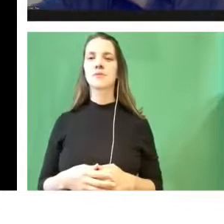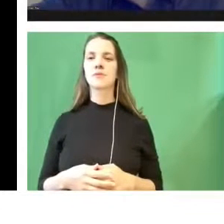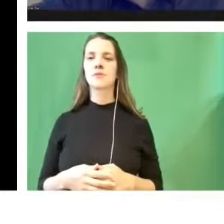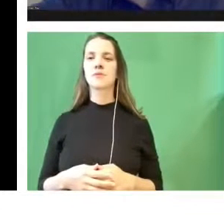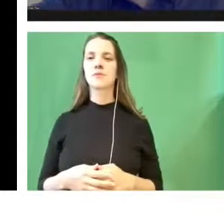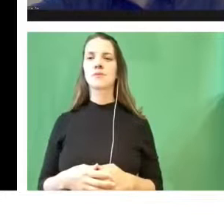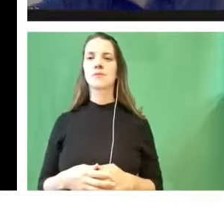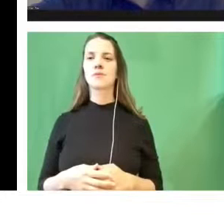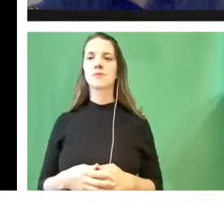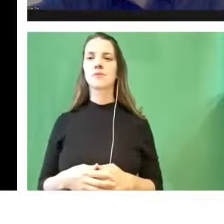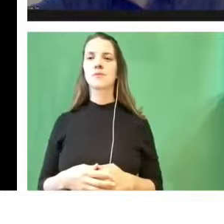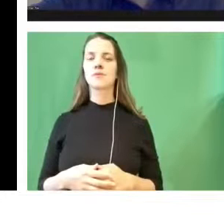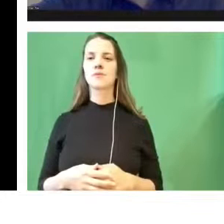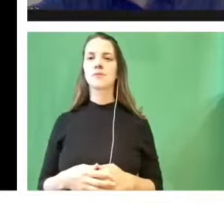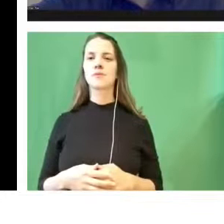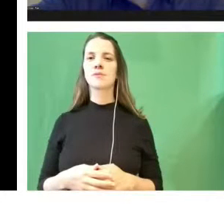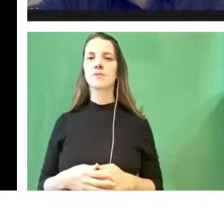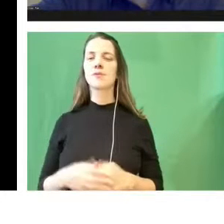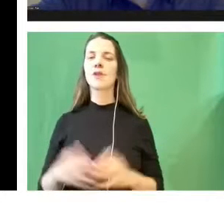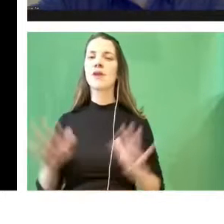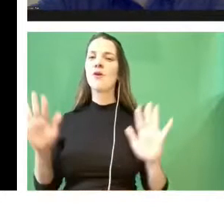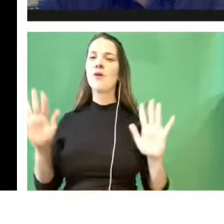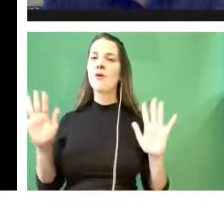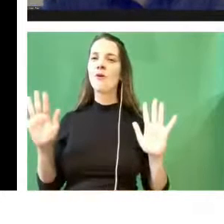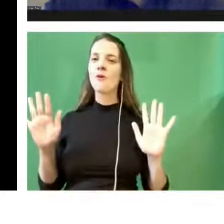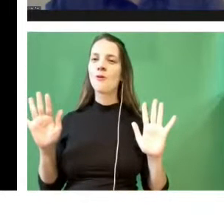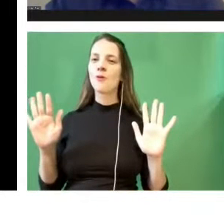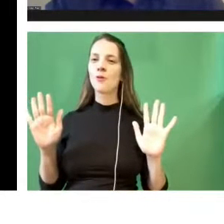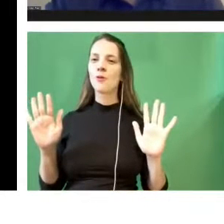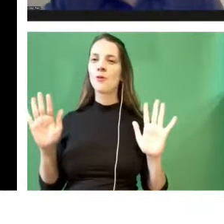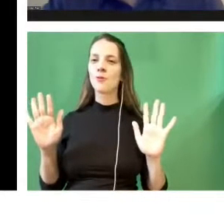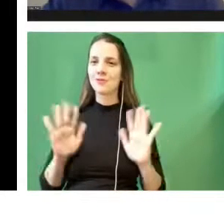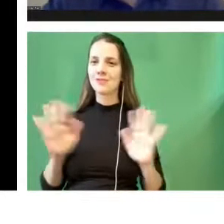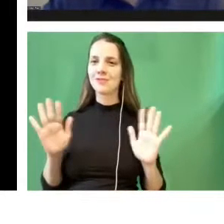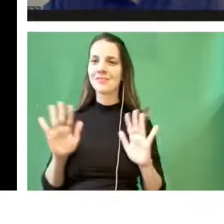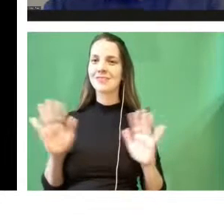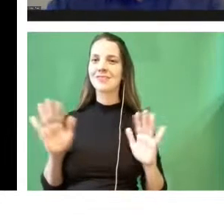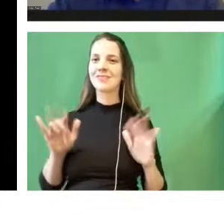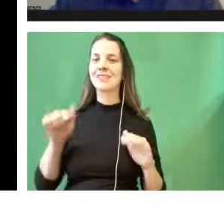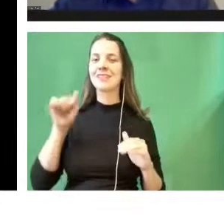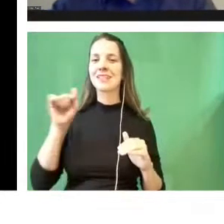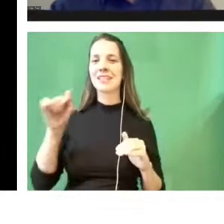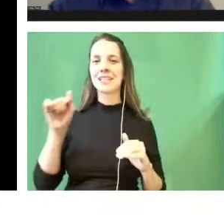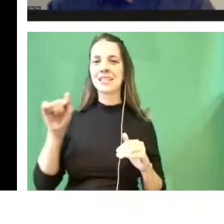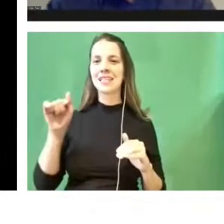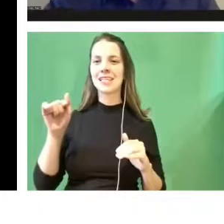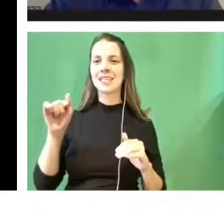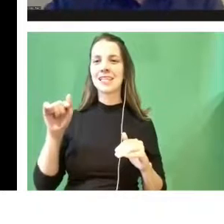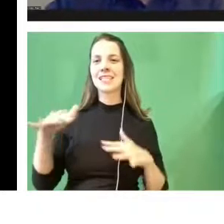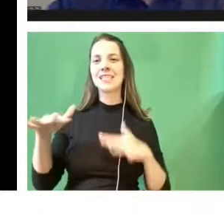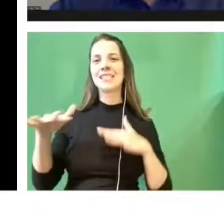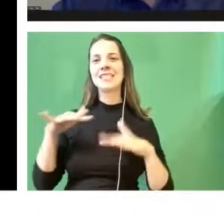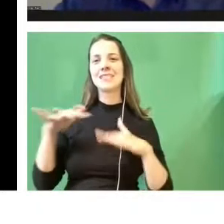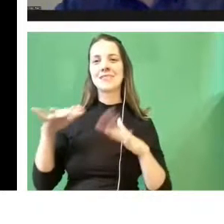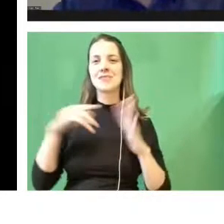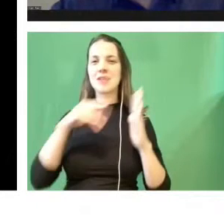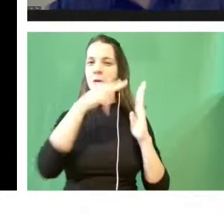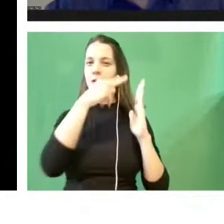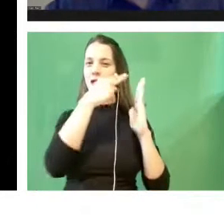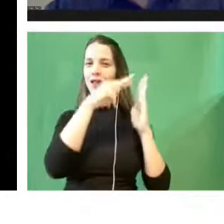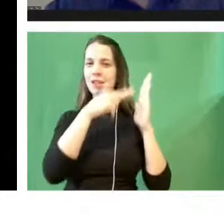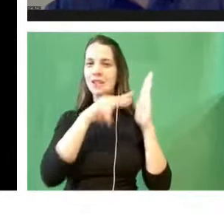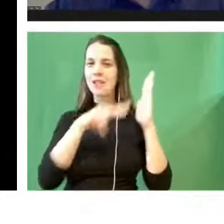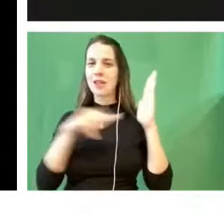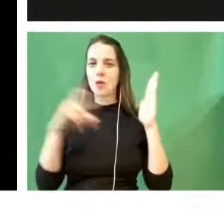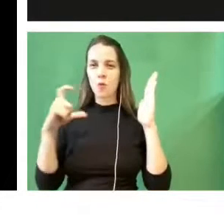Hola Ricardo, ¿cómo estás? Bueno, como con todos, además de lo que leí, van a tener el